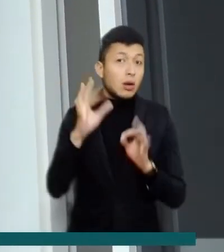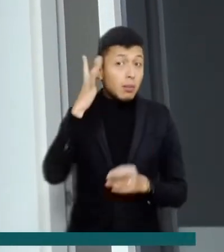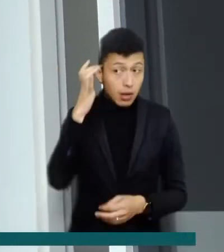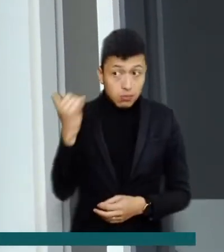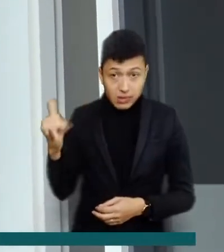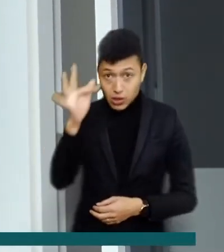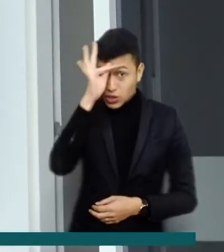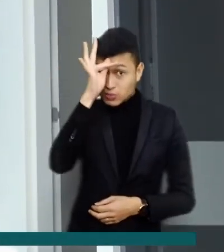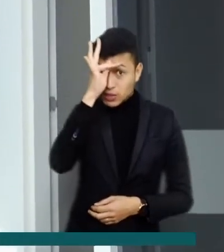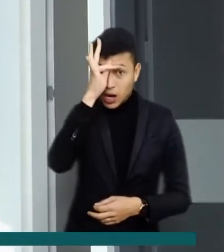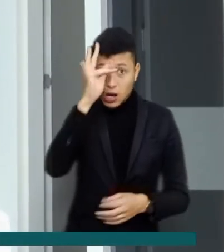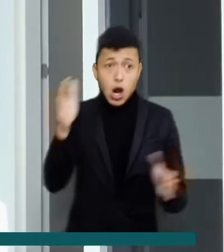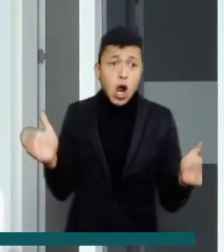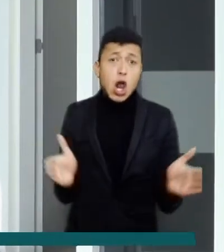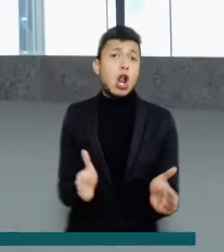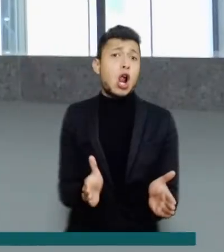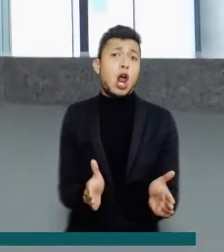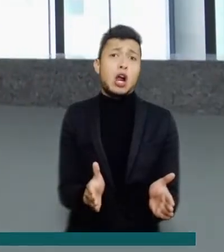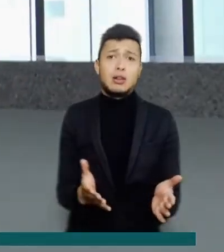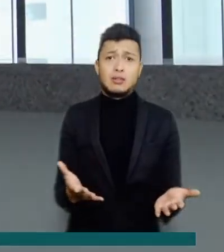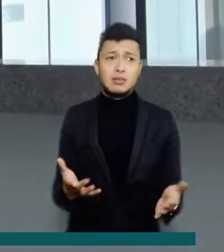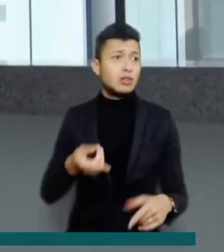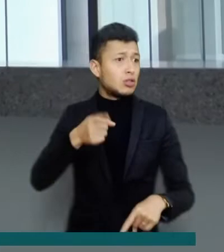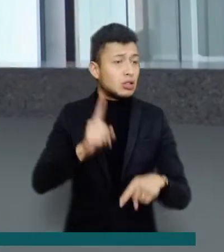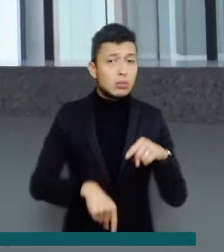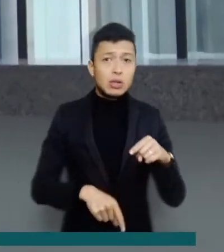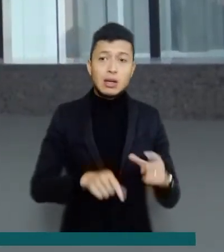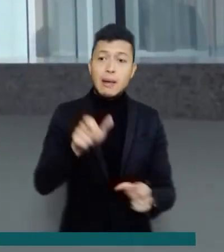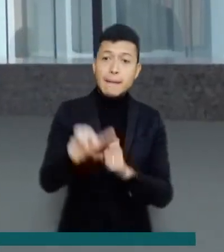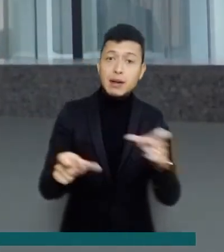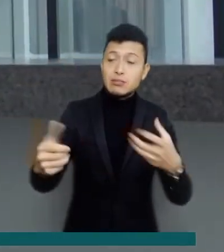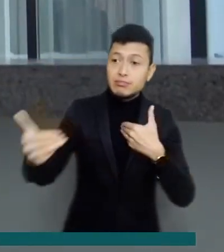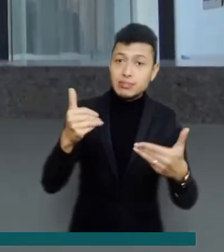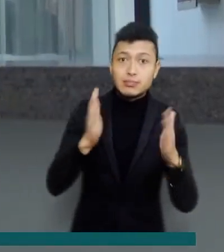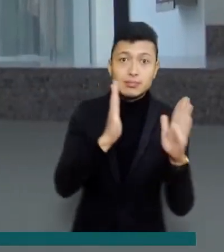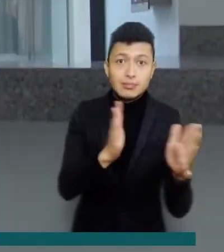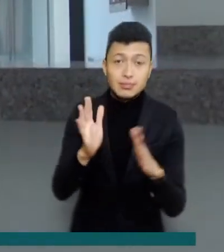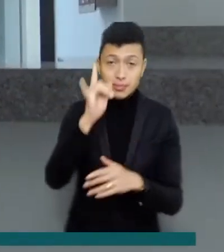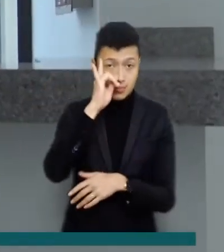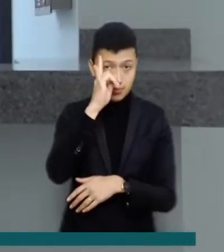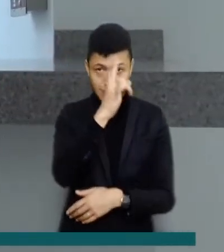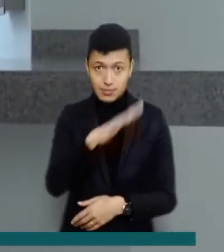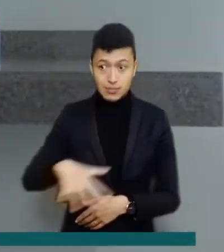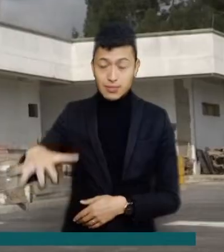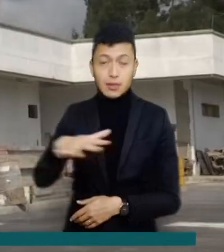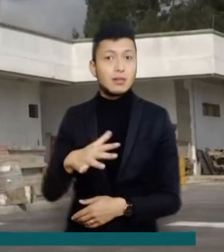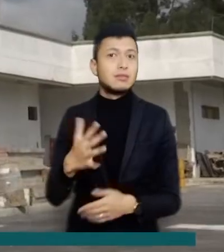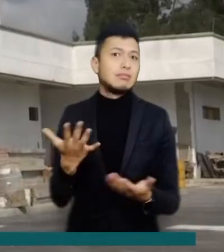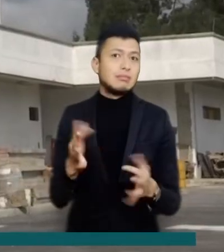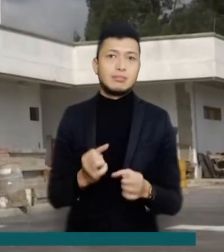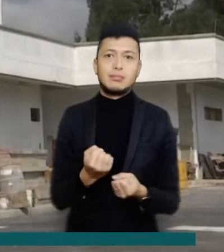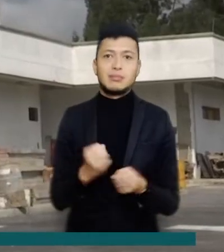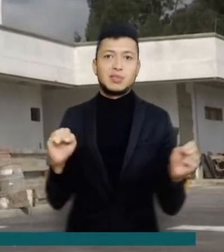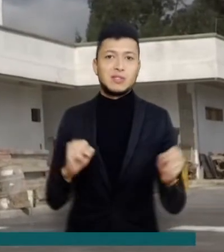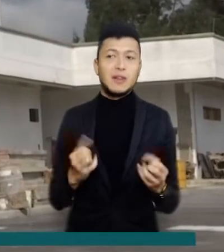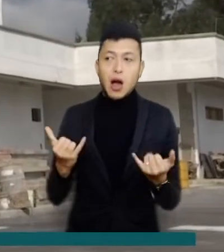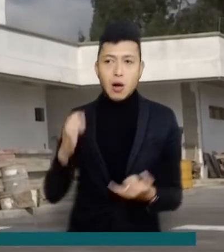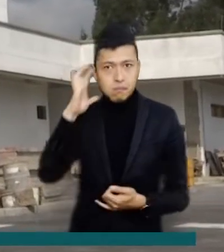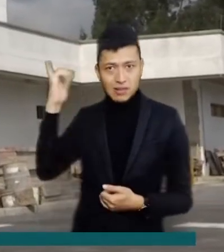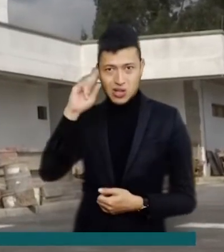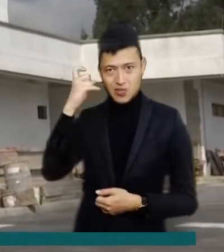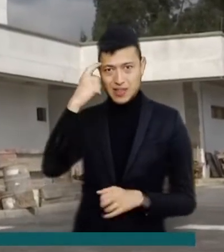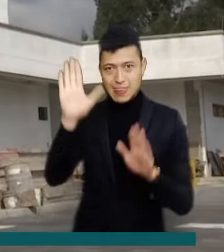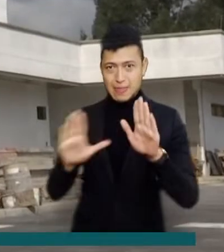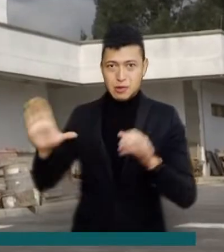tenemos es muy pequeño, no puede atender tanta cantidad de gente que hay acá en Madrid en estos momentos. Actualmente, según la